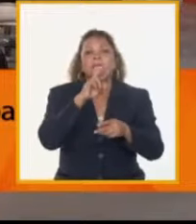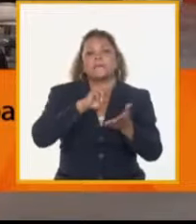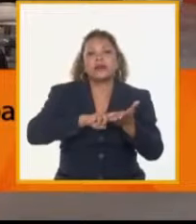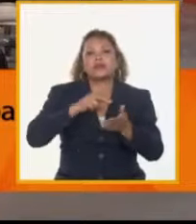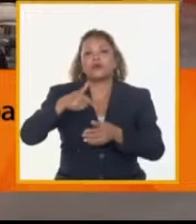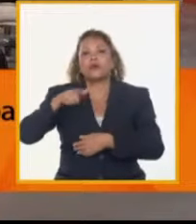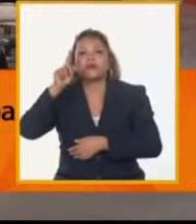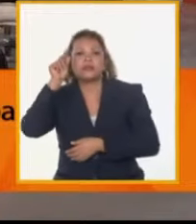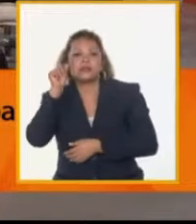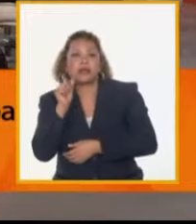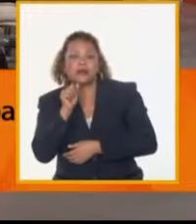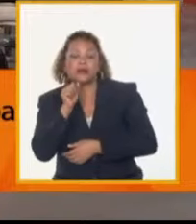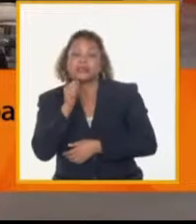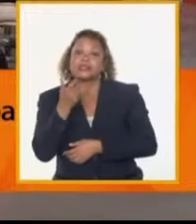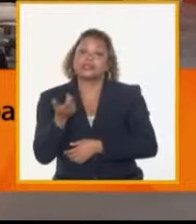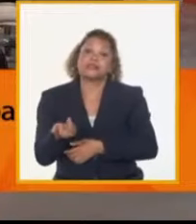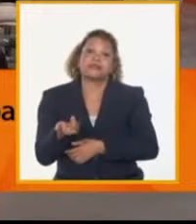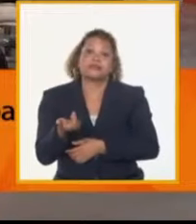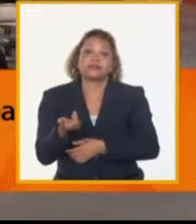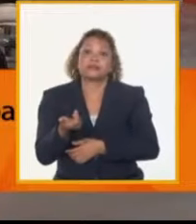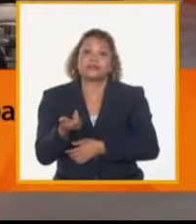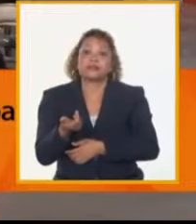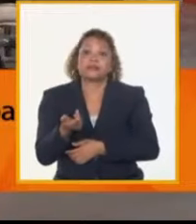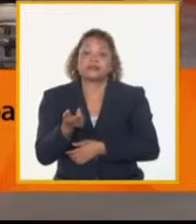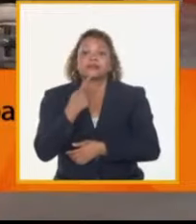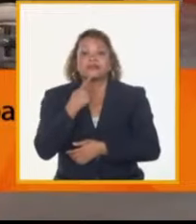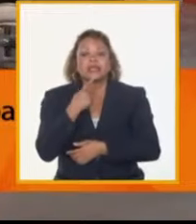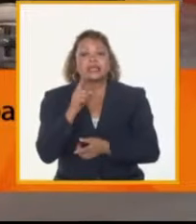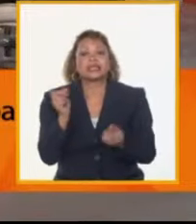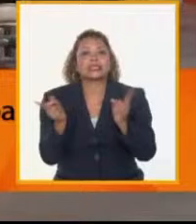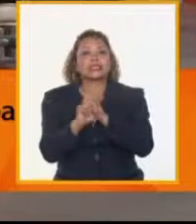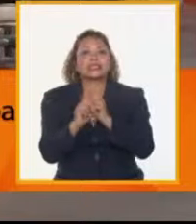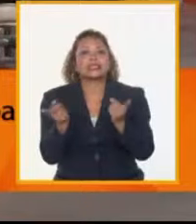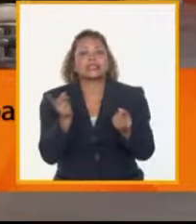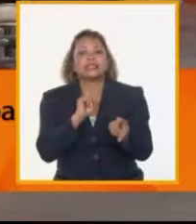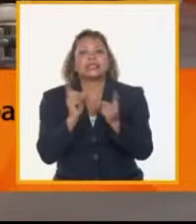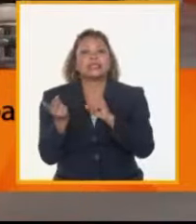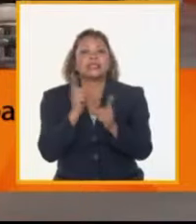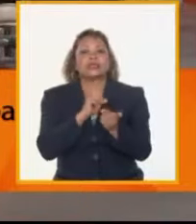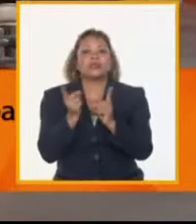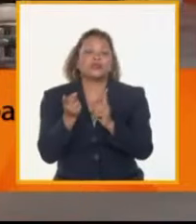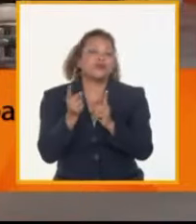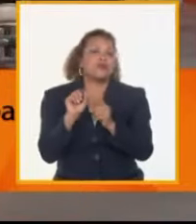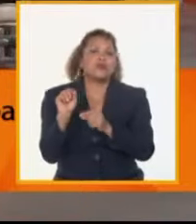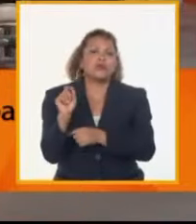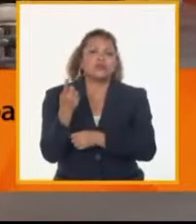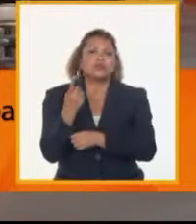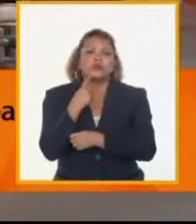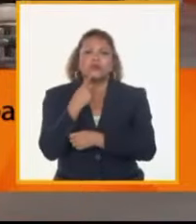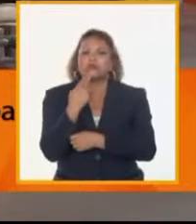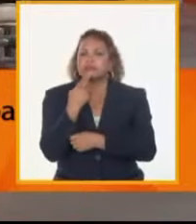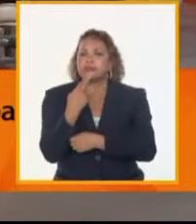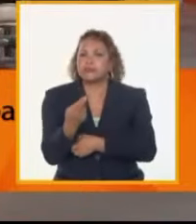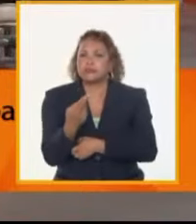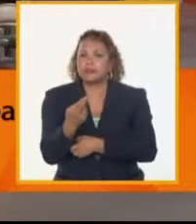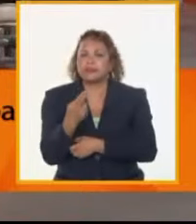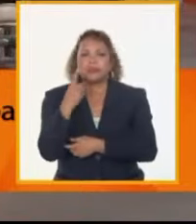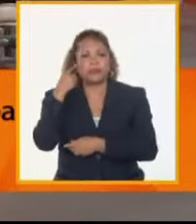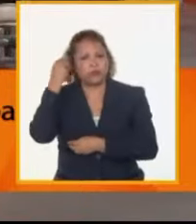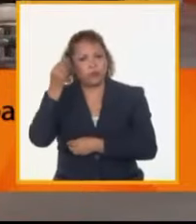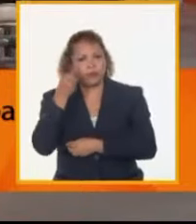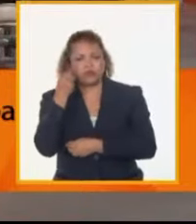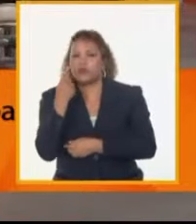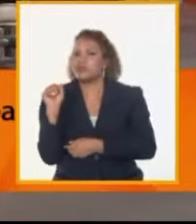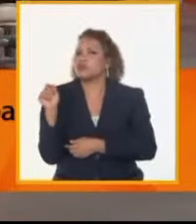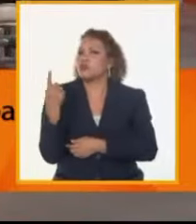viernes, y un taxi ya está. Pero moviliza. Pero que no solo, inclusive dando respuesta también a la otra preocupación, no solo damos